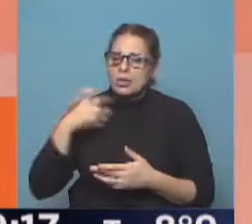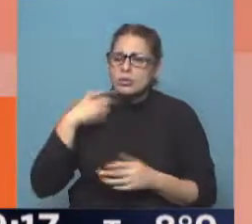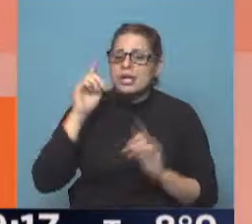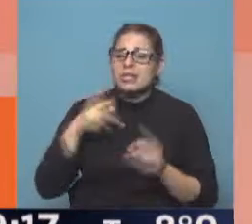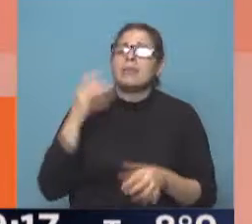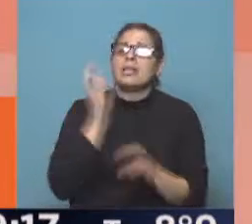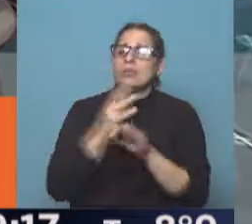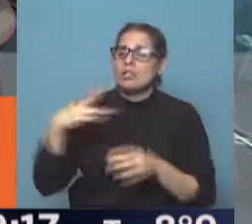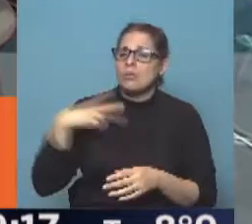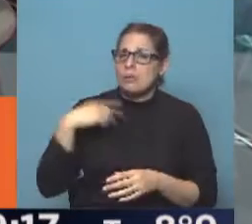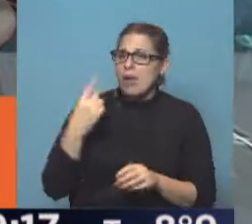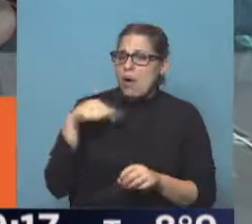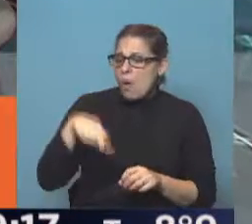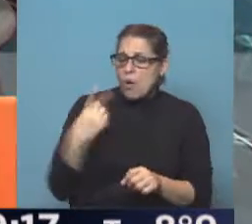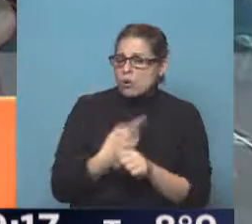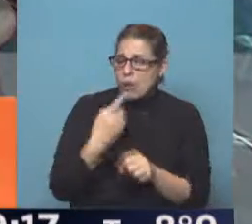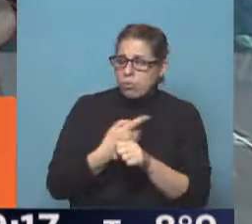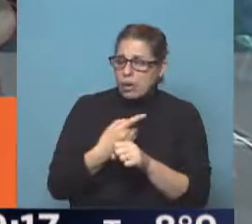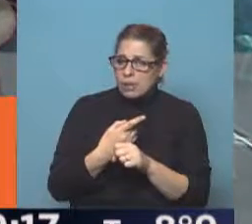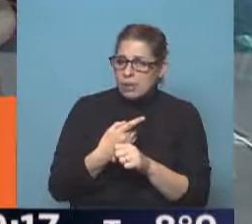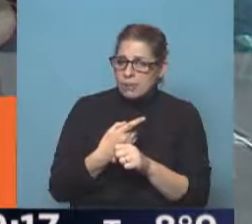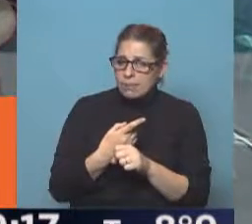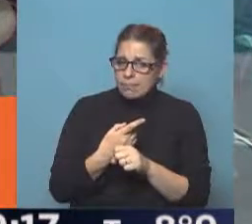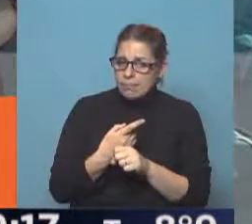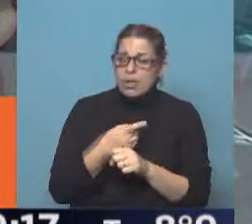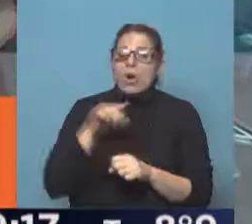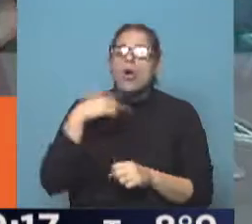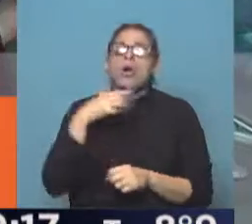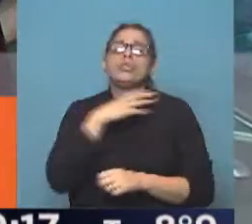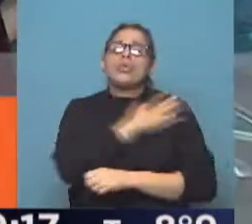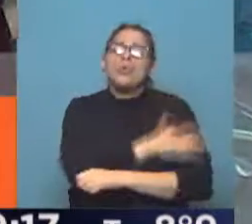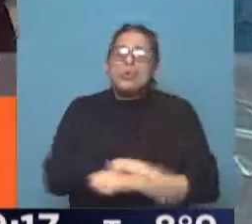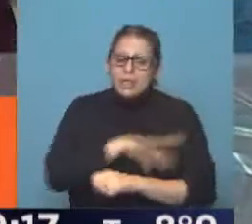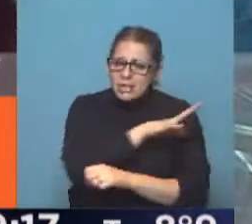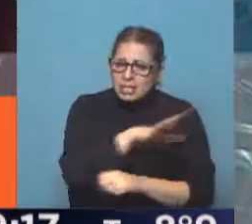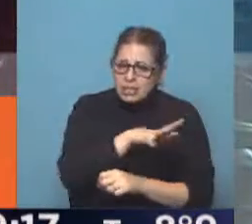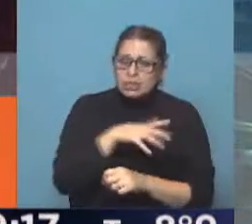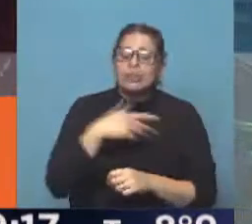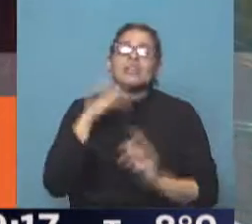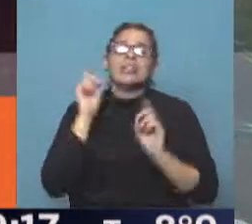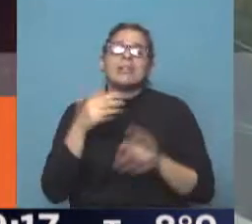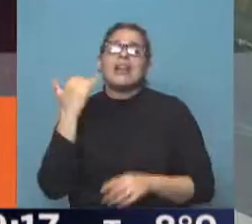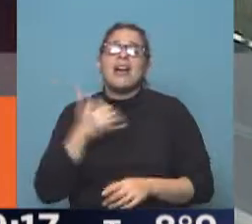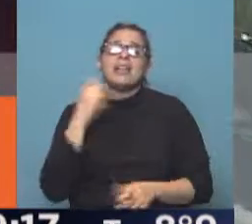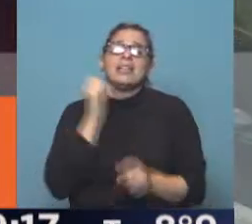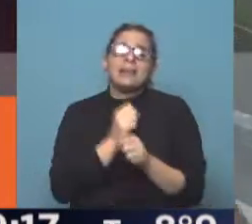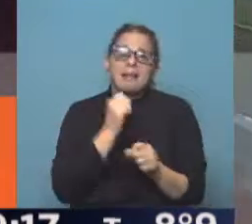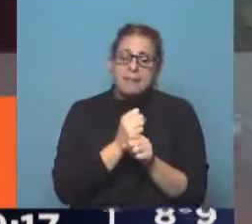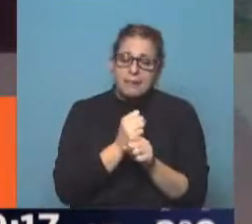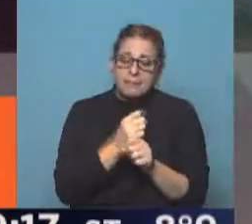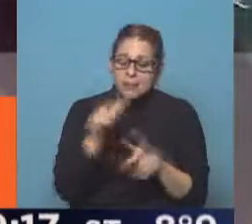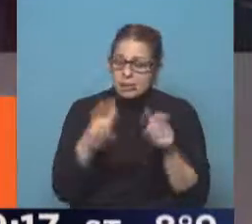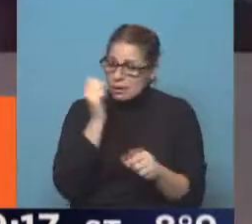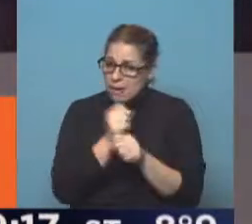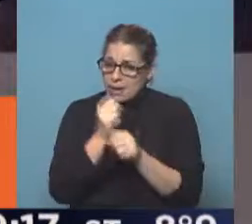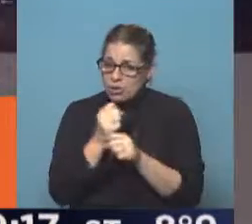sus hijos y hoy están en dificultades, y ni hablar los sectores más humildes, que hoy ya hay incluso trabajadores, como te decía, que